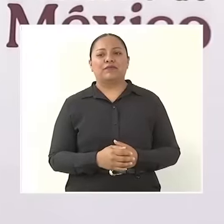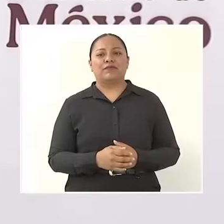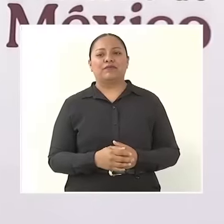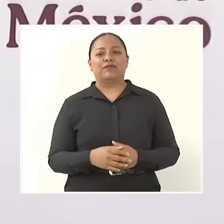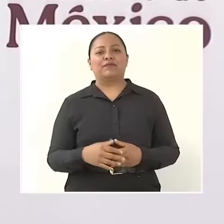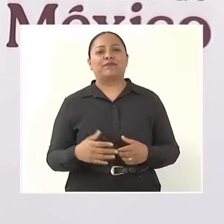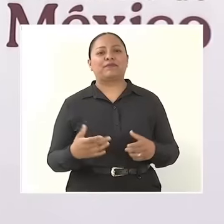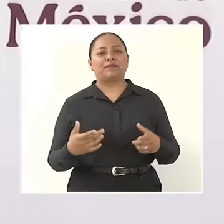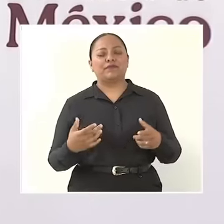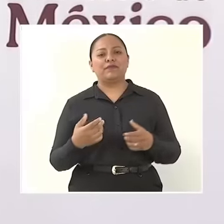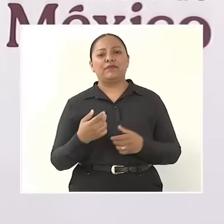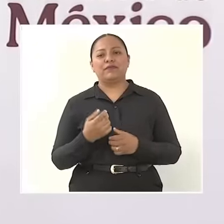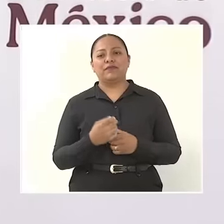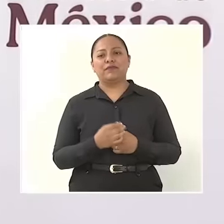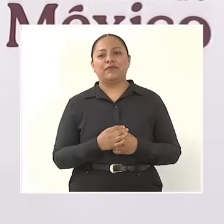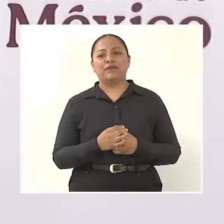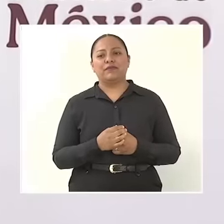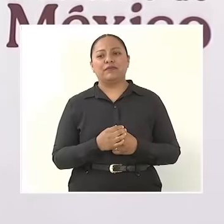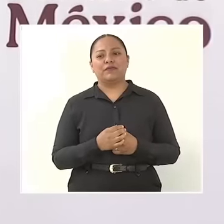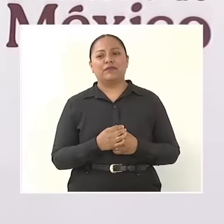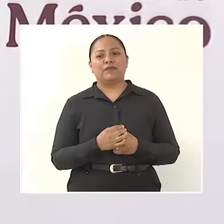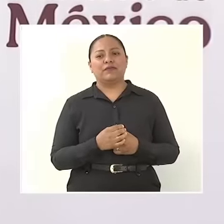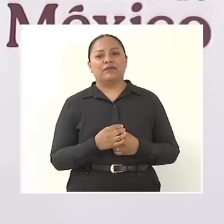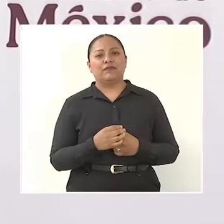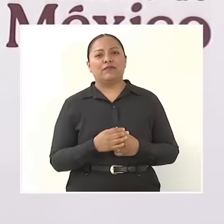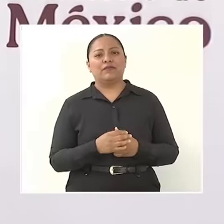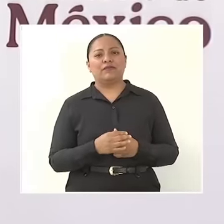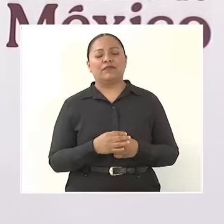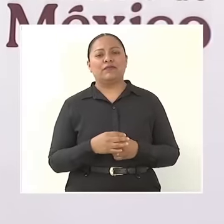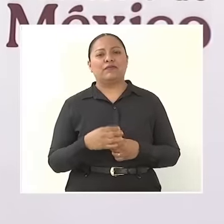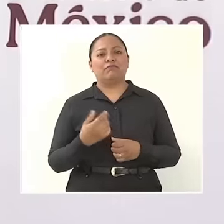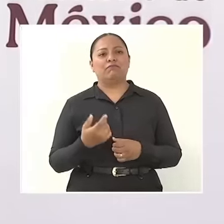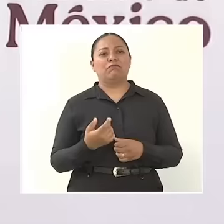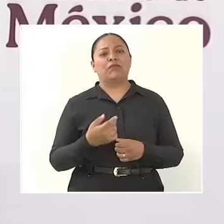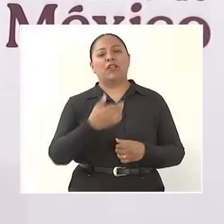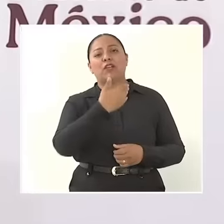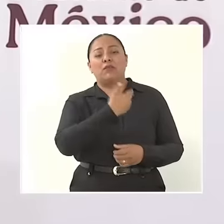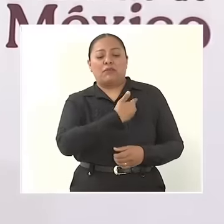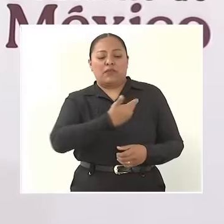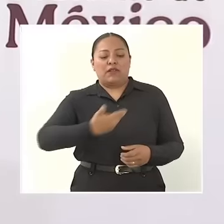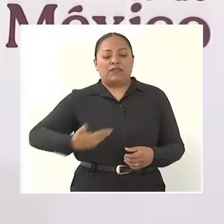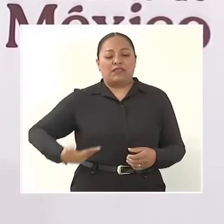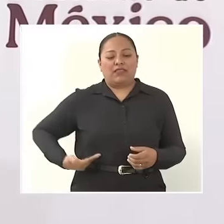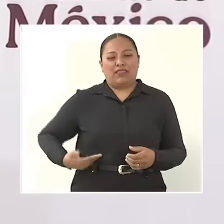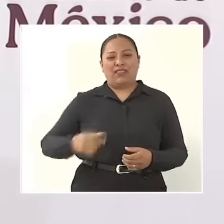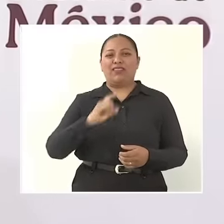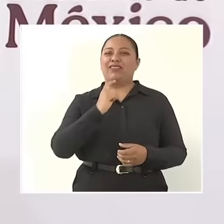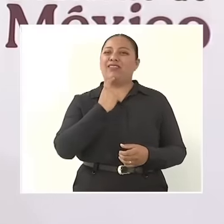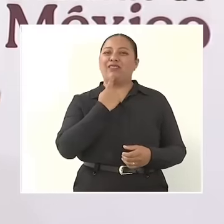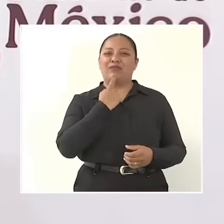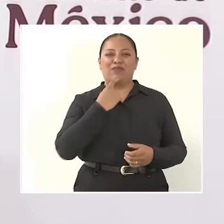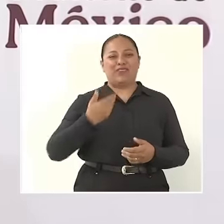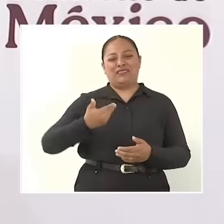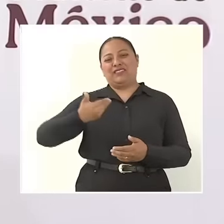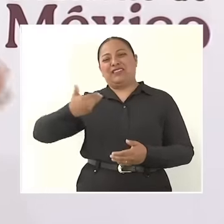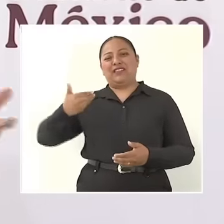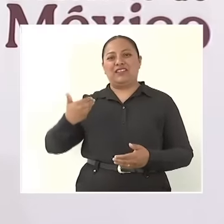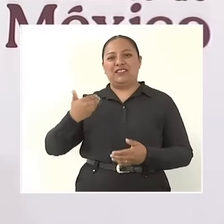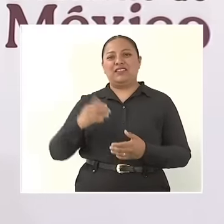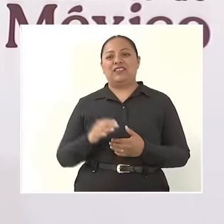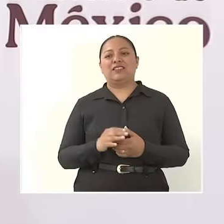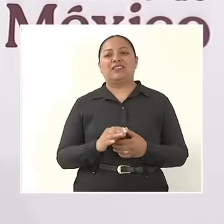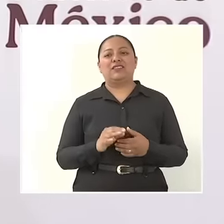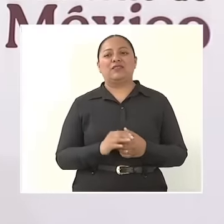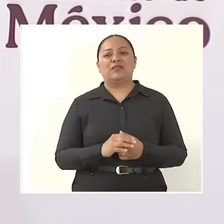genera empleos directos e indirectos. En su momento, el presidente López Obrador definía la política como pensamiento